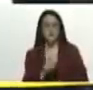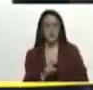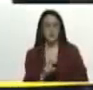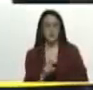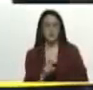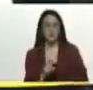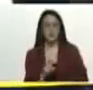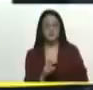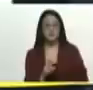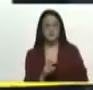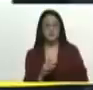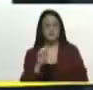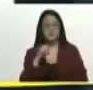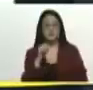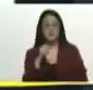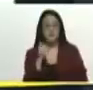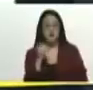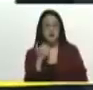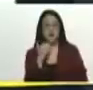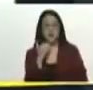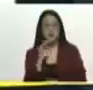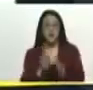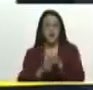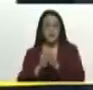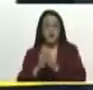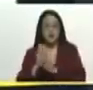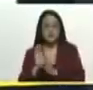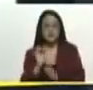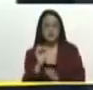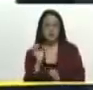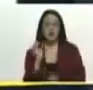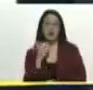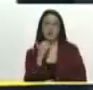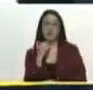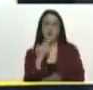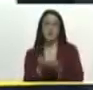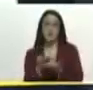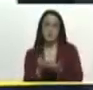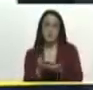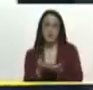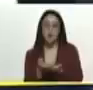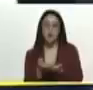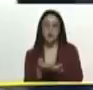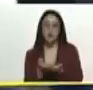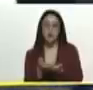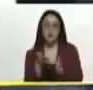si hay algún avance o hay alguna propuesta en lo que